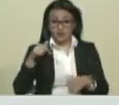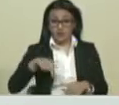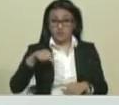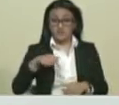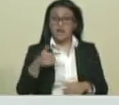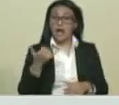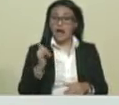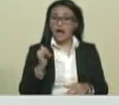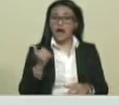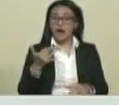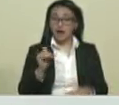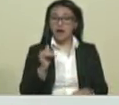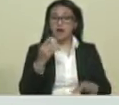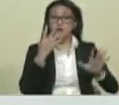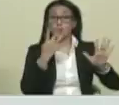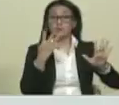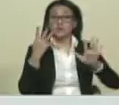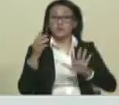el